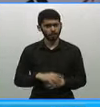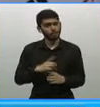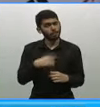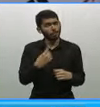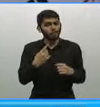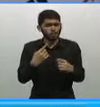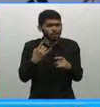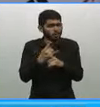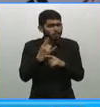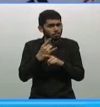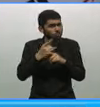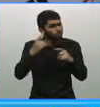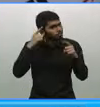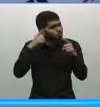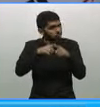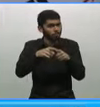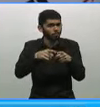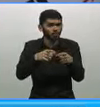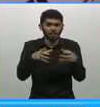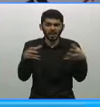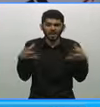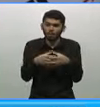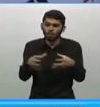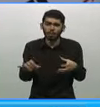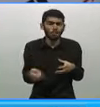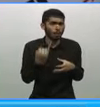jugar contra los mejores, esa es la idea, no